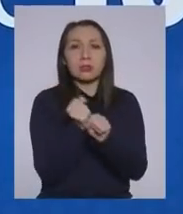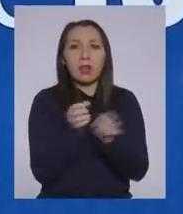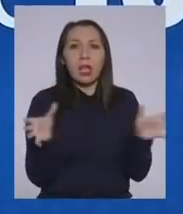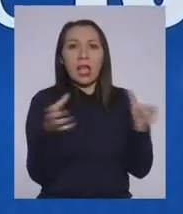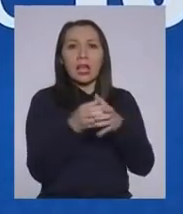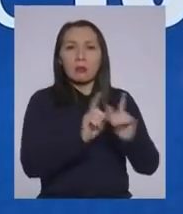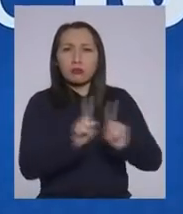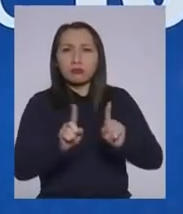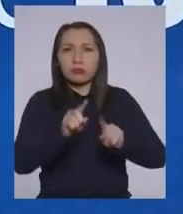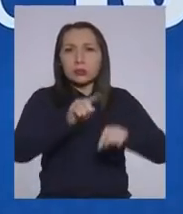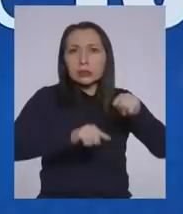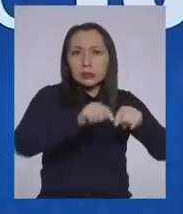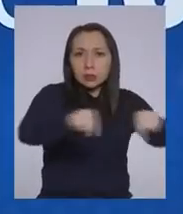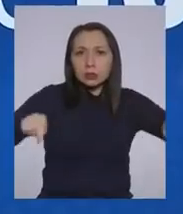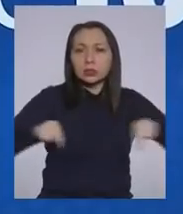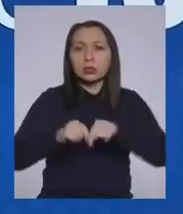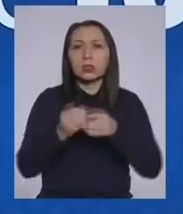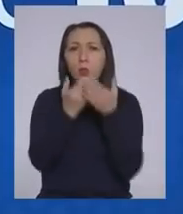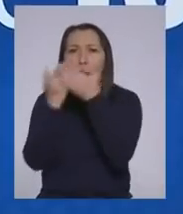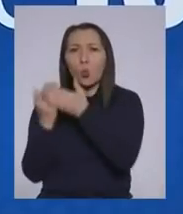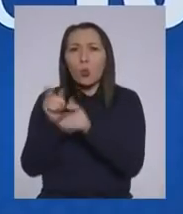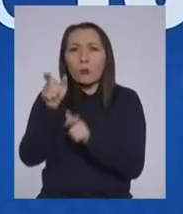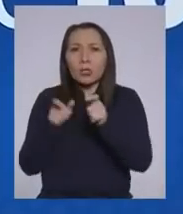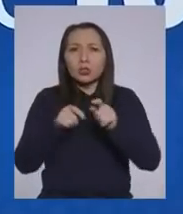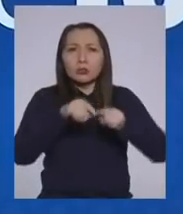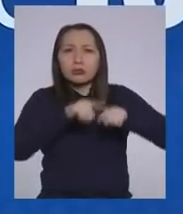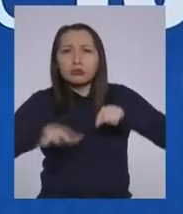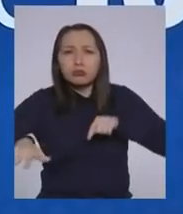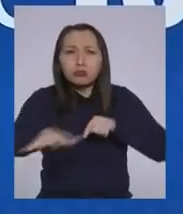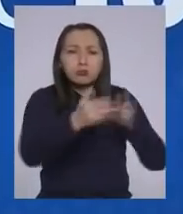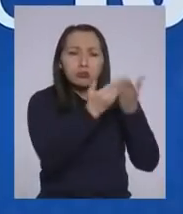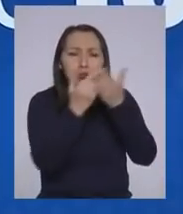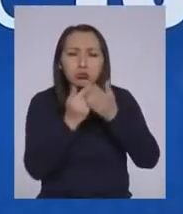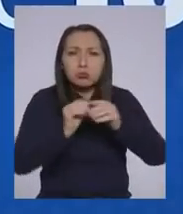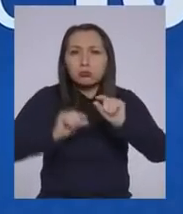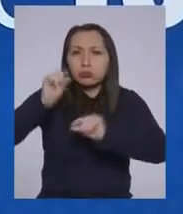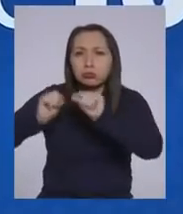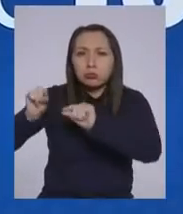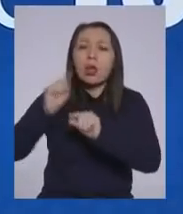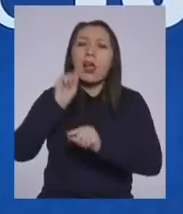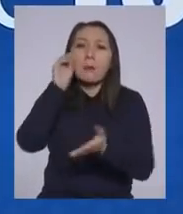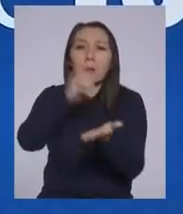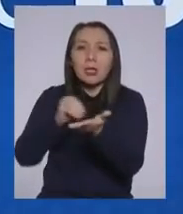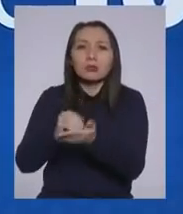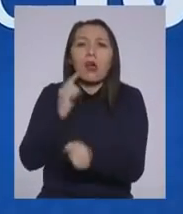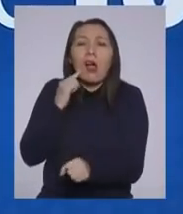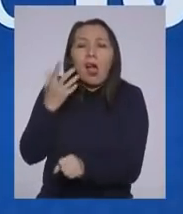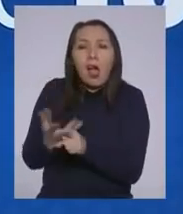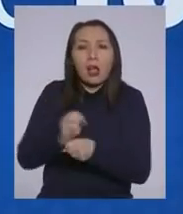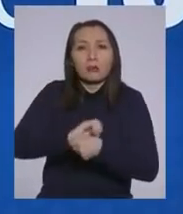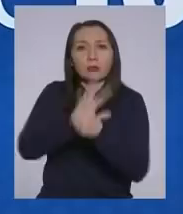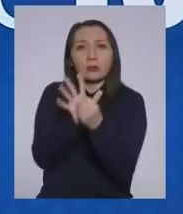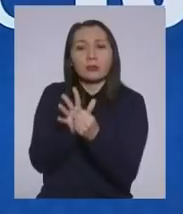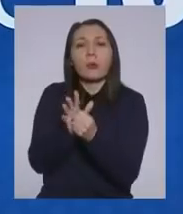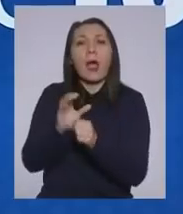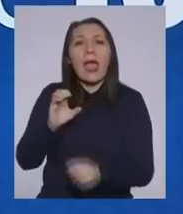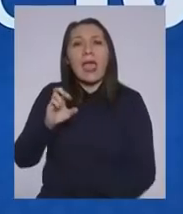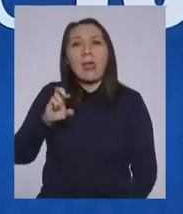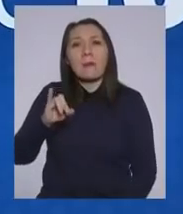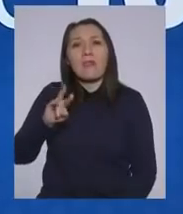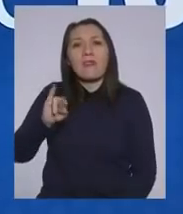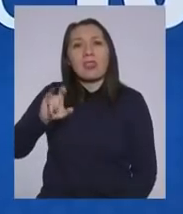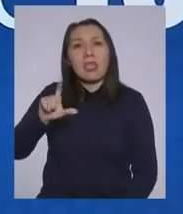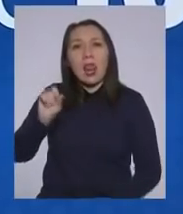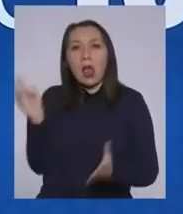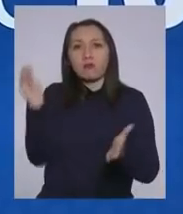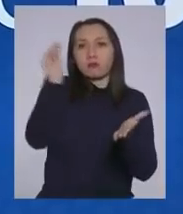información territorial compuesto por geógrafos y geógrafas que diariamente georreferencia los casos activos de la base de datos de Bivigila.